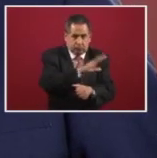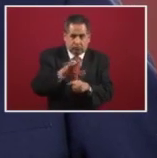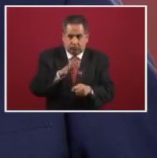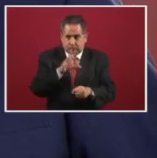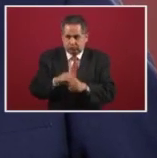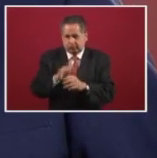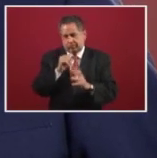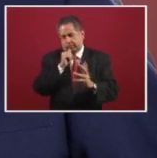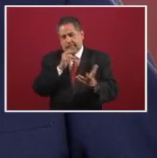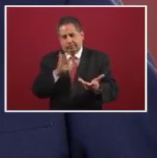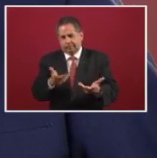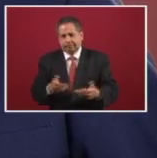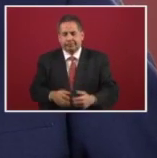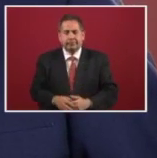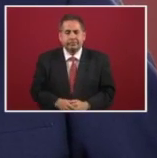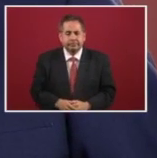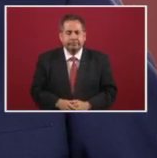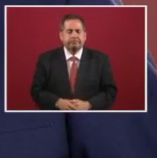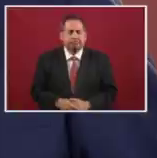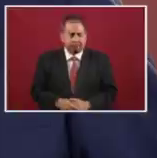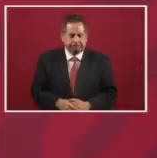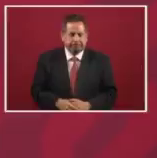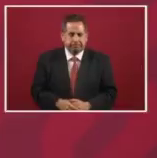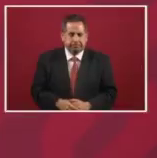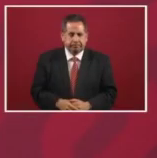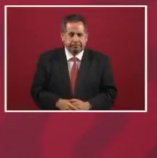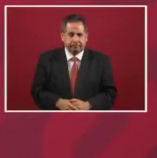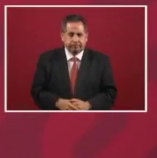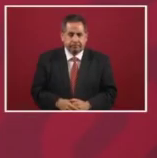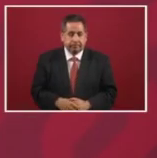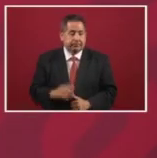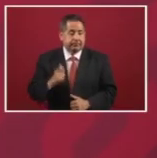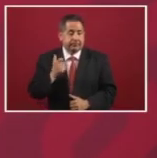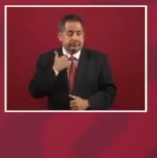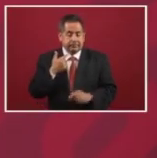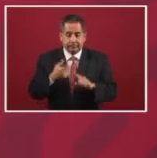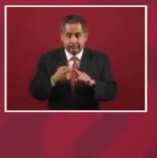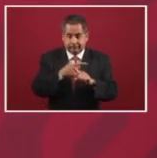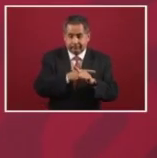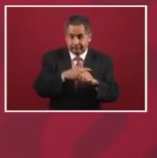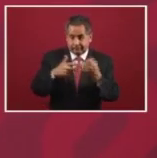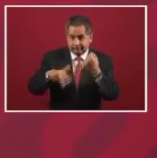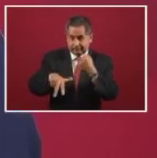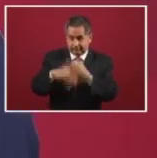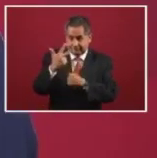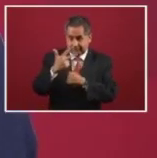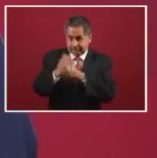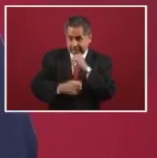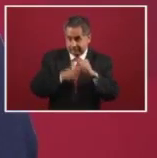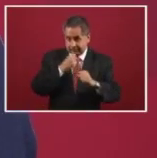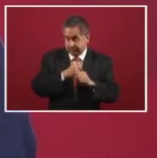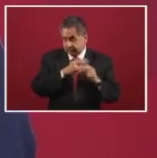todo. Sí, el que estaba llevaba 13 años